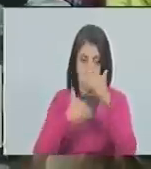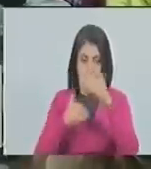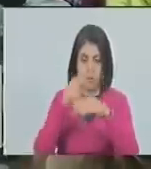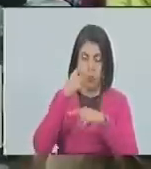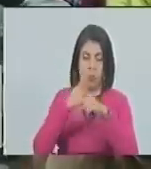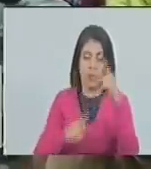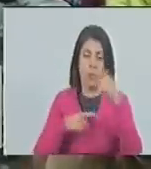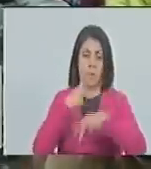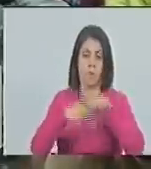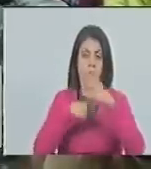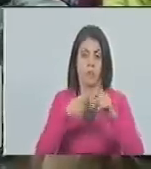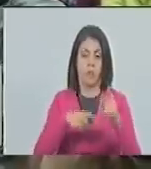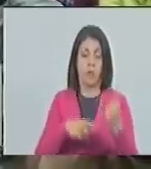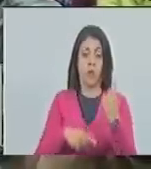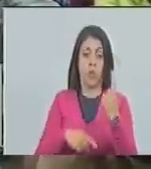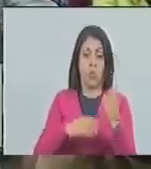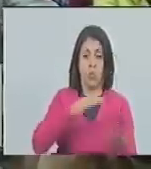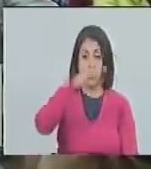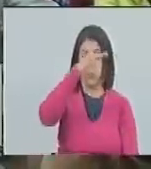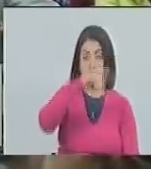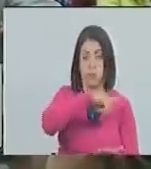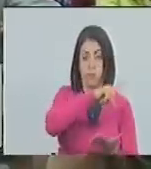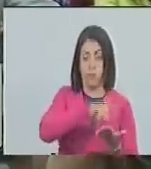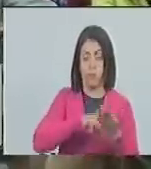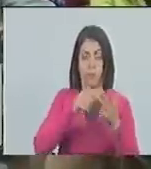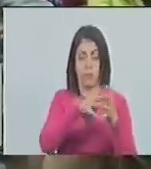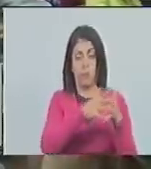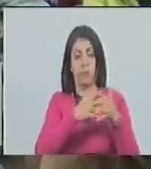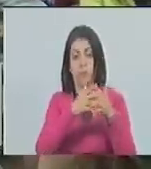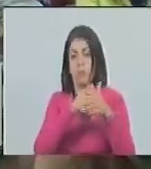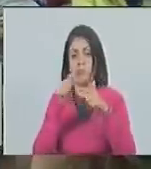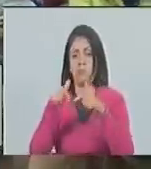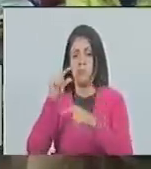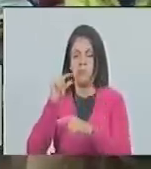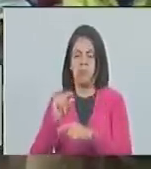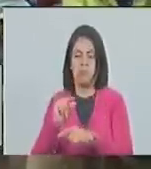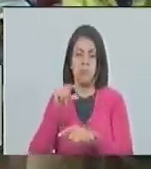lo que costaba producir un barril de petróleo en los Estados Unidos.